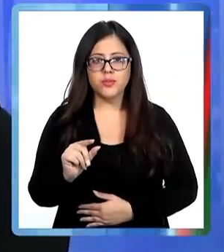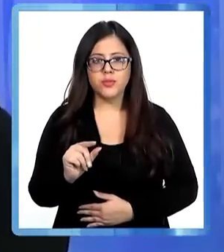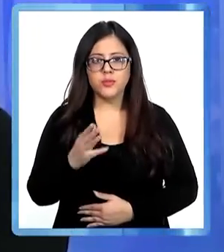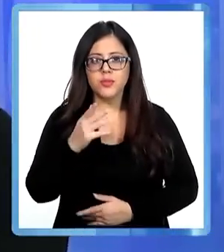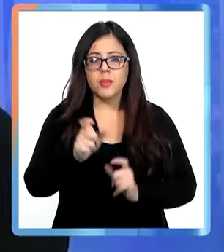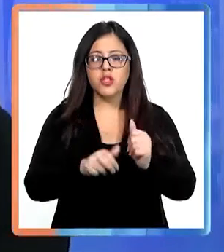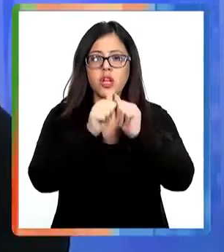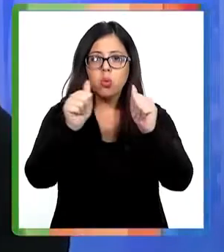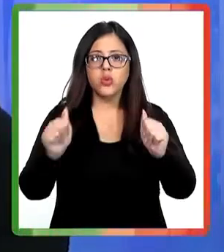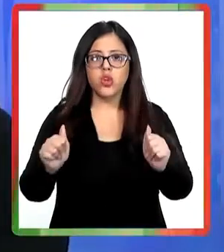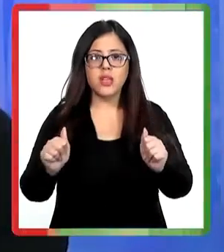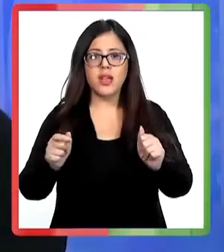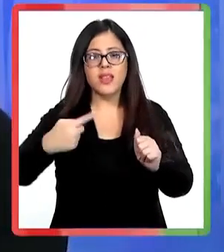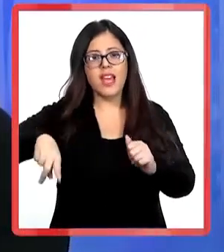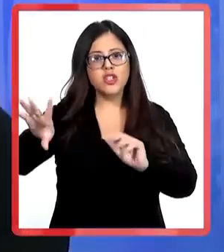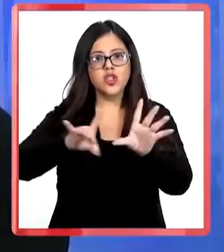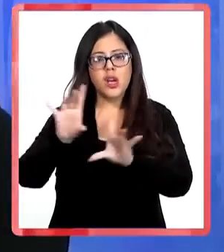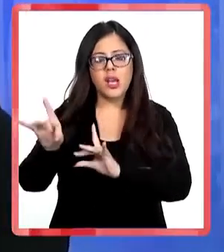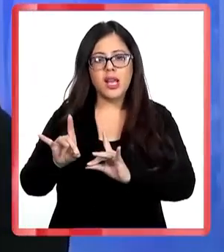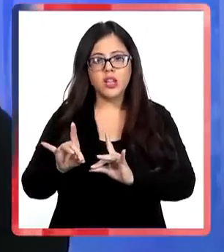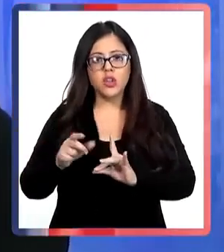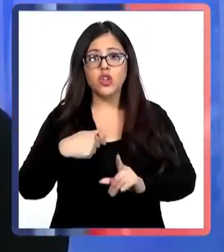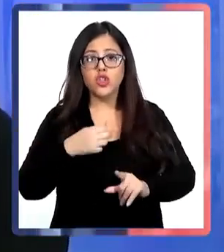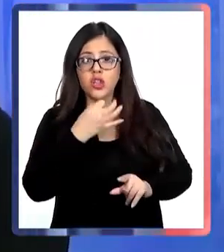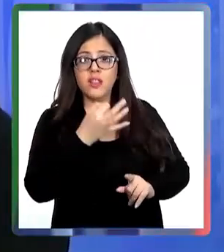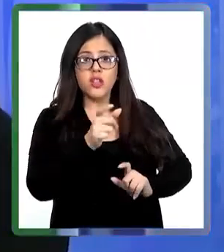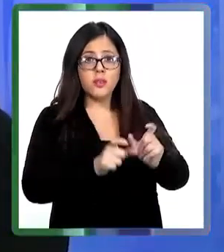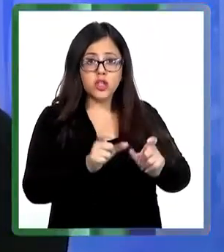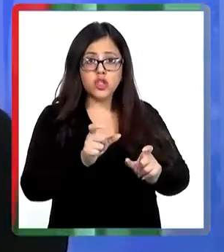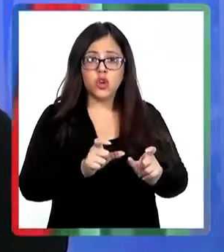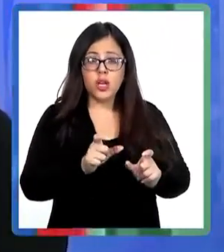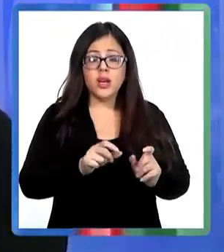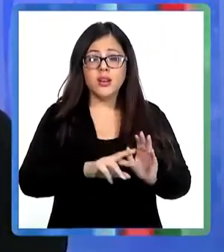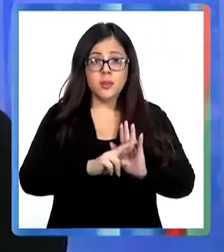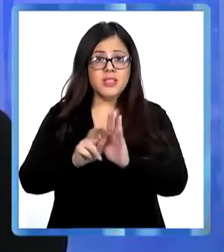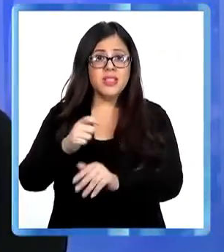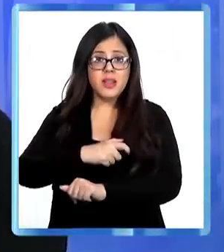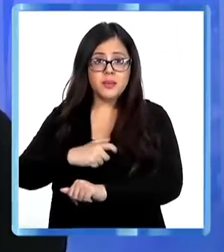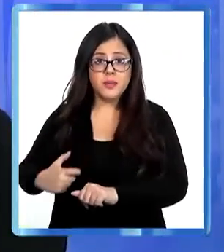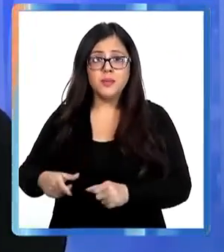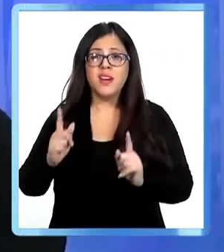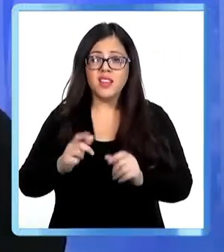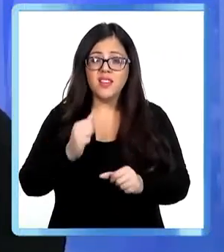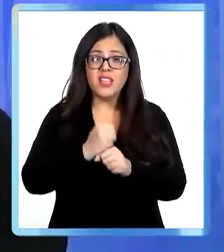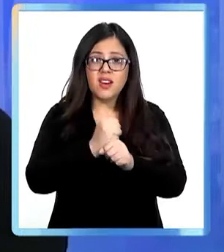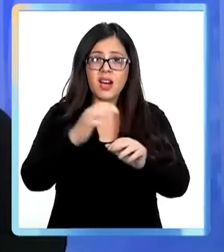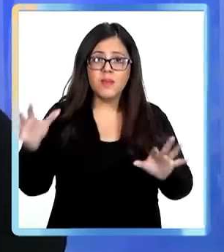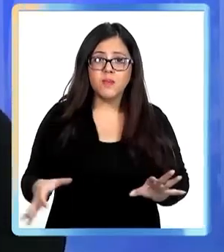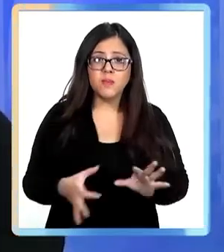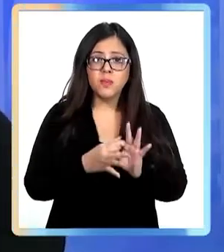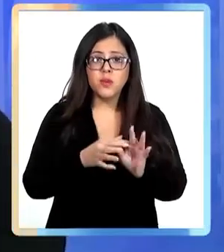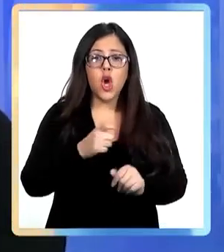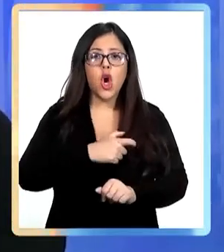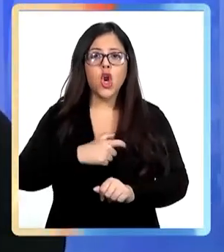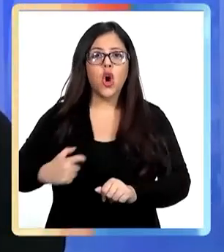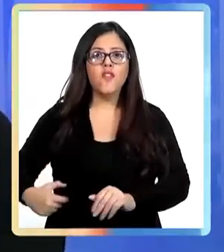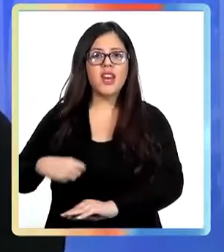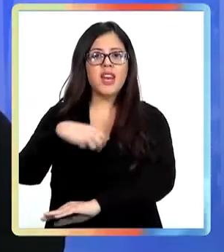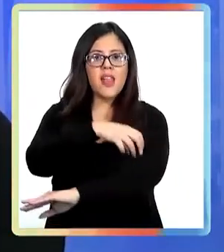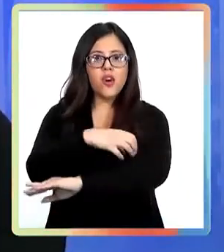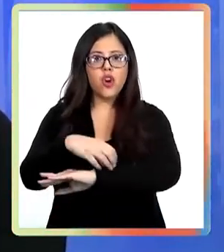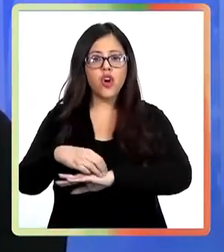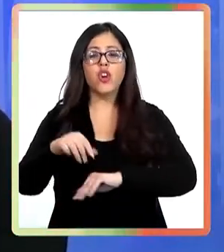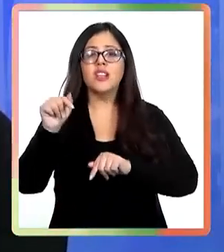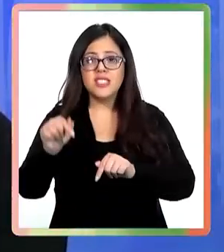Las autoridades son las autoridades electas y yo le he dicho a nuestros delegados presidenciales de que tienen que trabajar en colaboración con los gobernadores y eso es lo que está